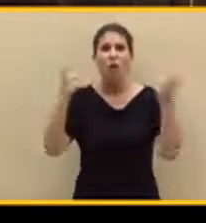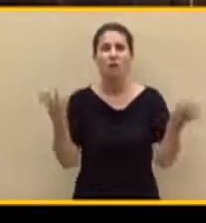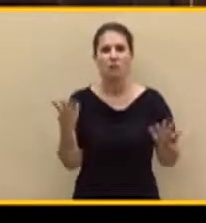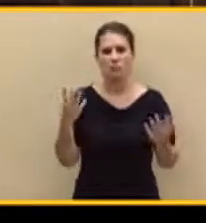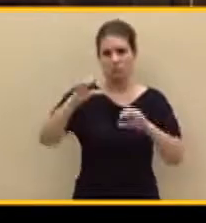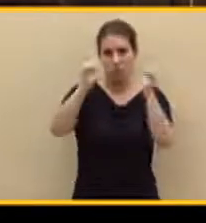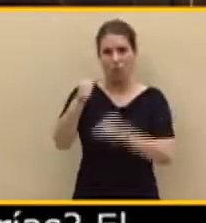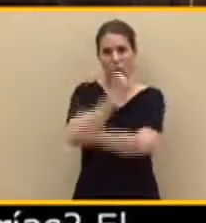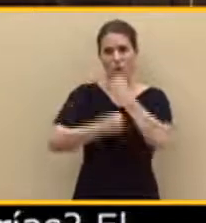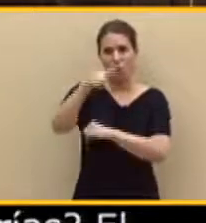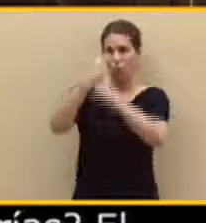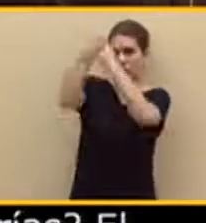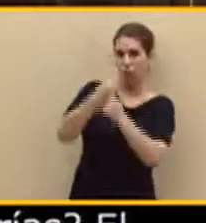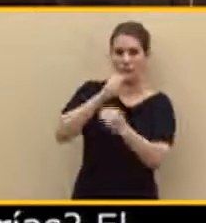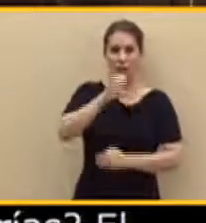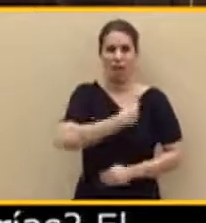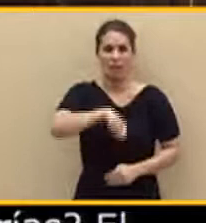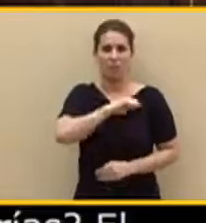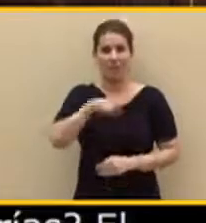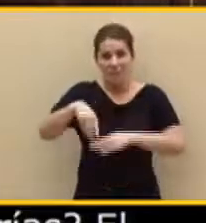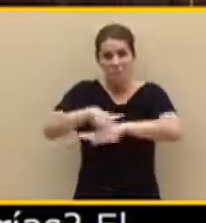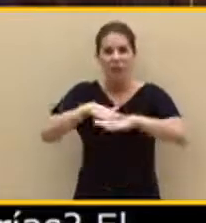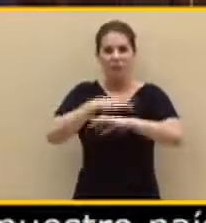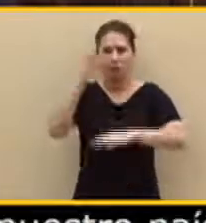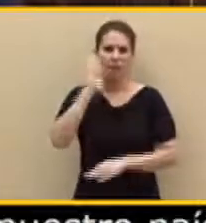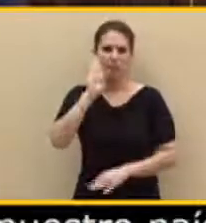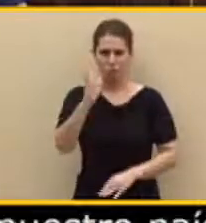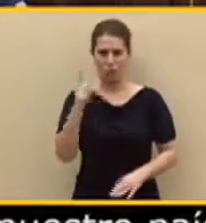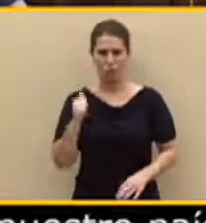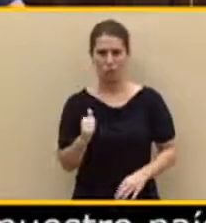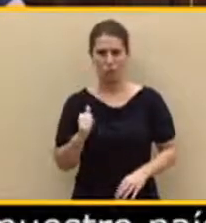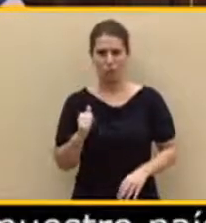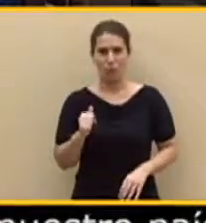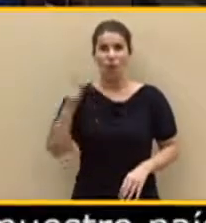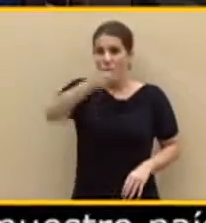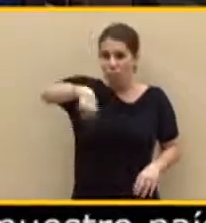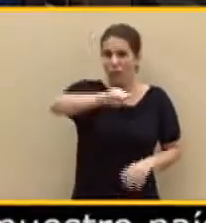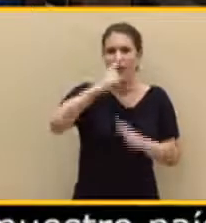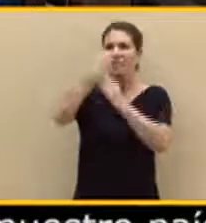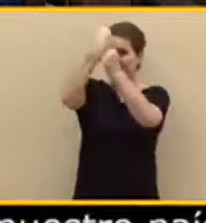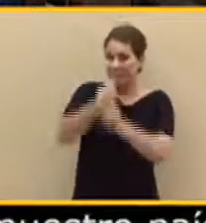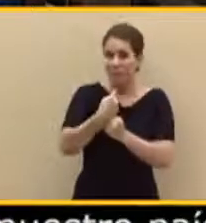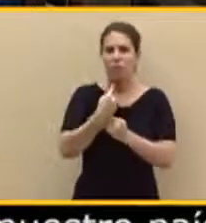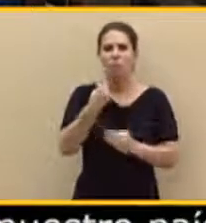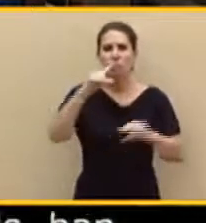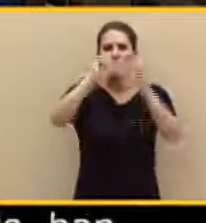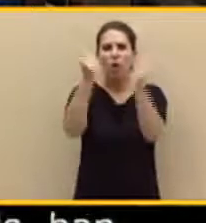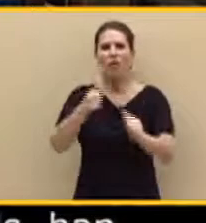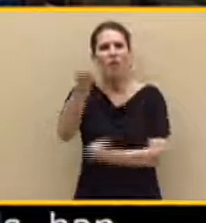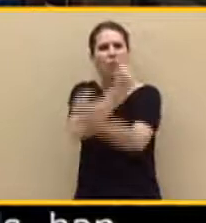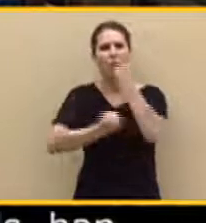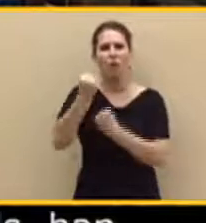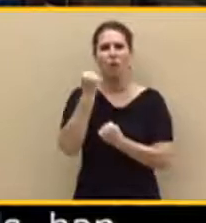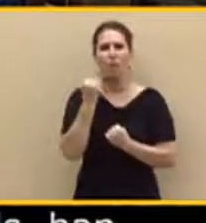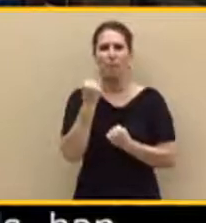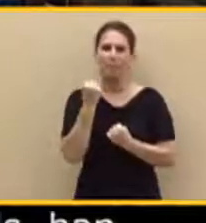país y que es la base estructural de la corrupción. Ustedes han impuesto un modelo económico de carácter